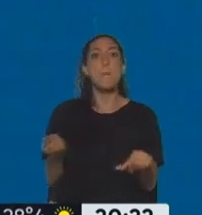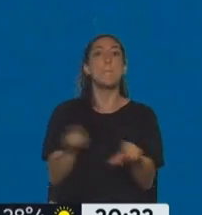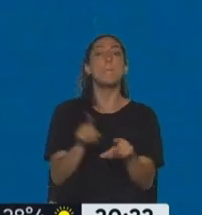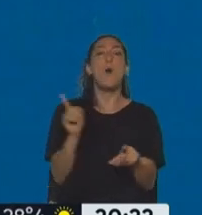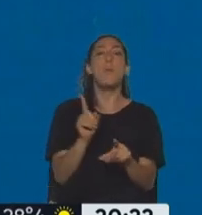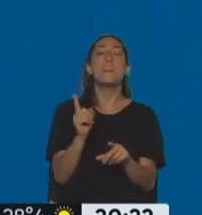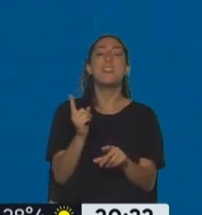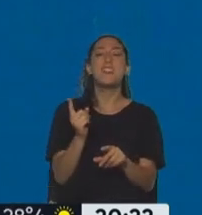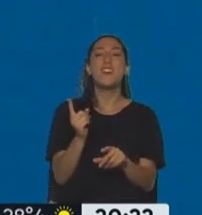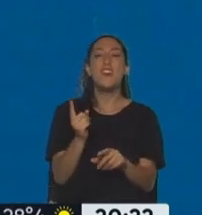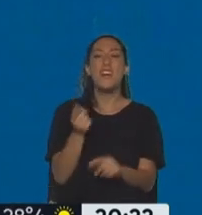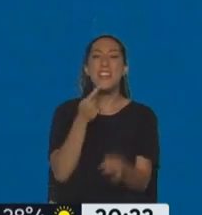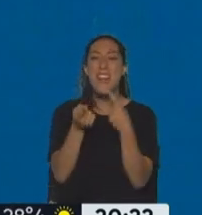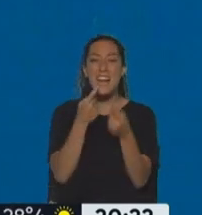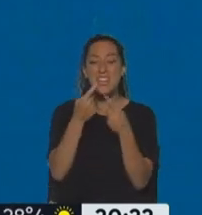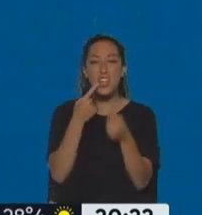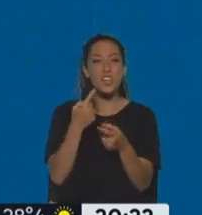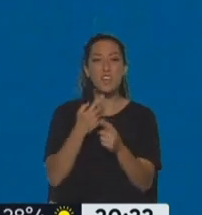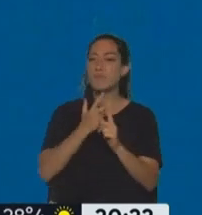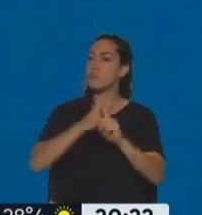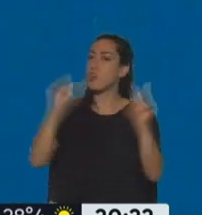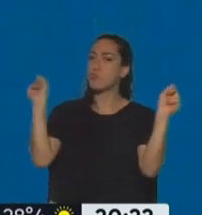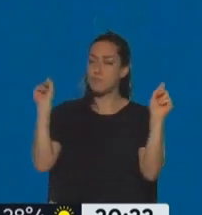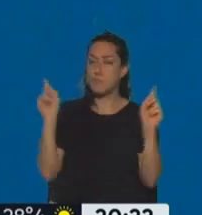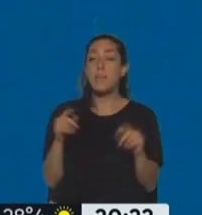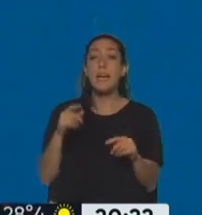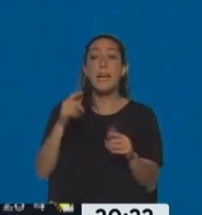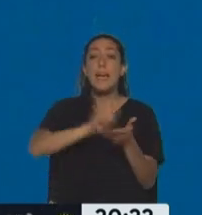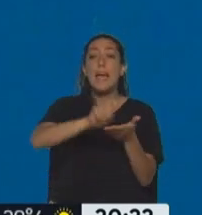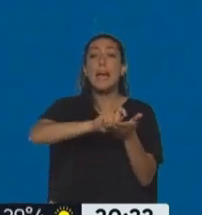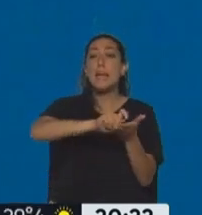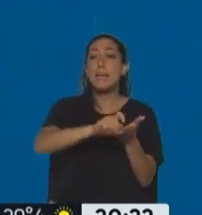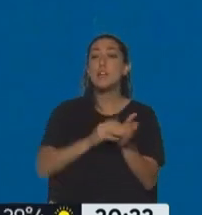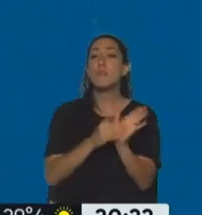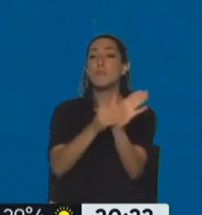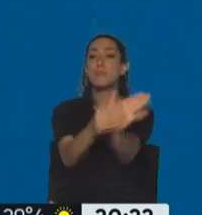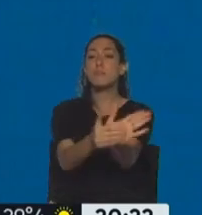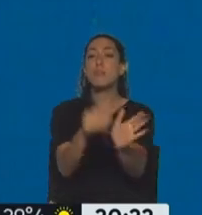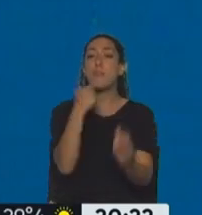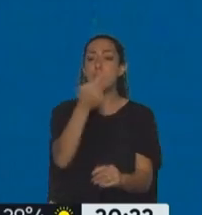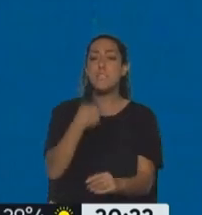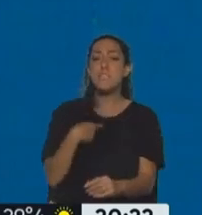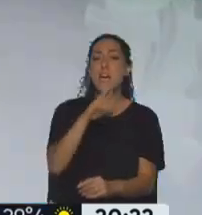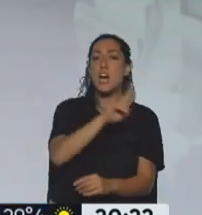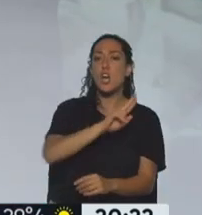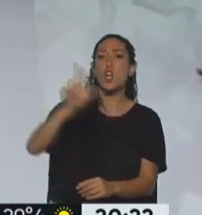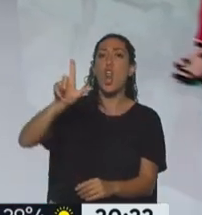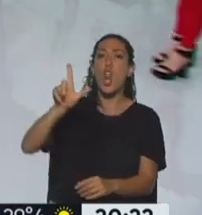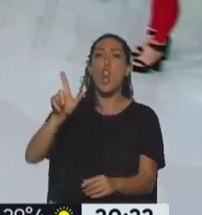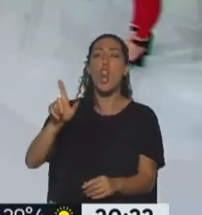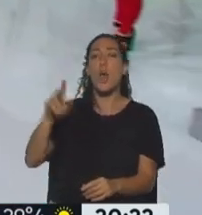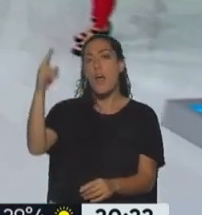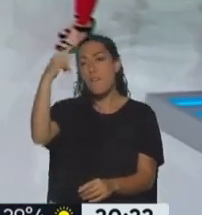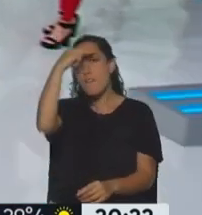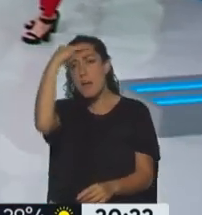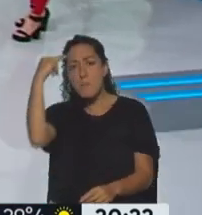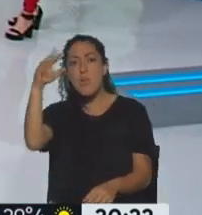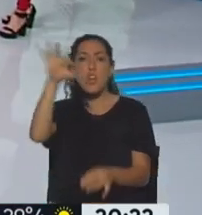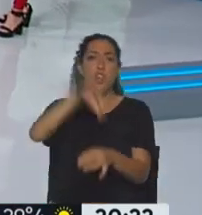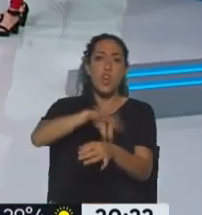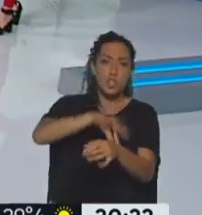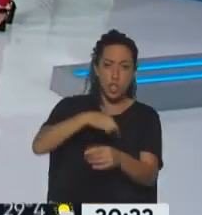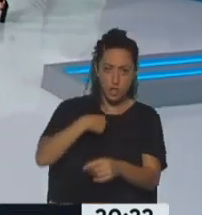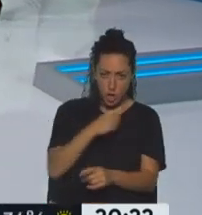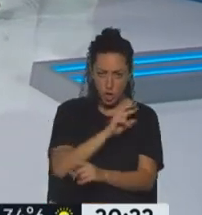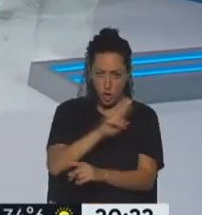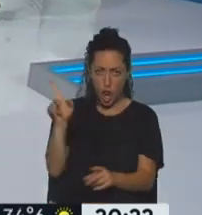indagatoria, pero presenta un escrito en donde él se justifica y dice, mira, mi rol no era el de un enfermero o el de un doctor,